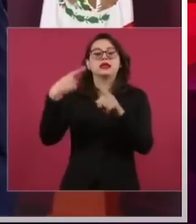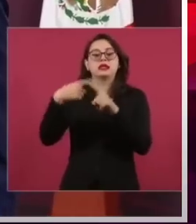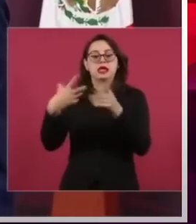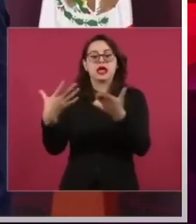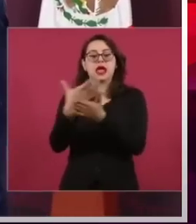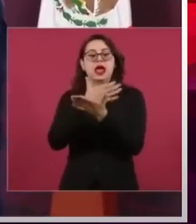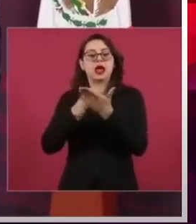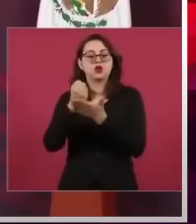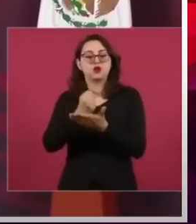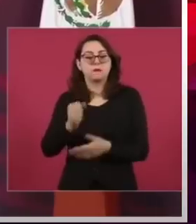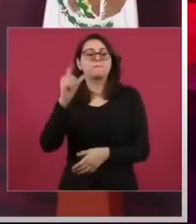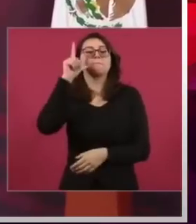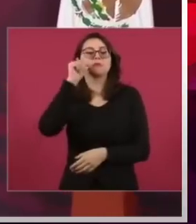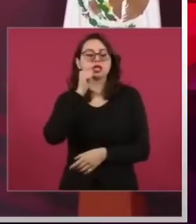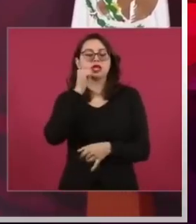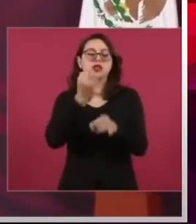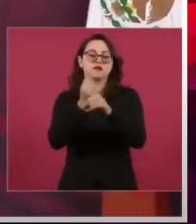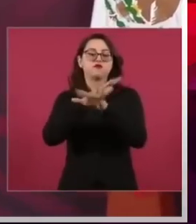izquierdo.